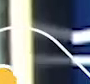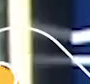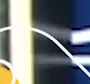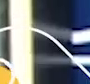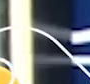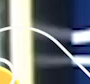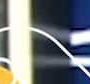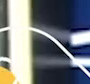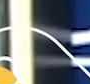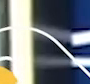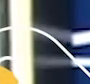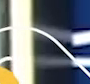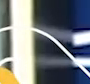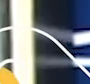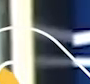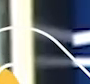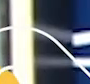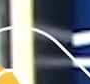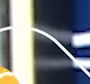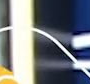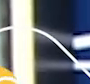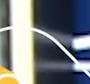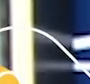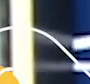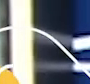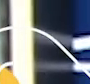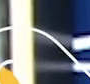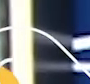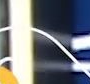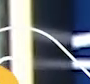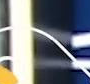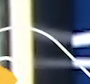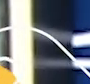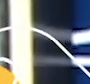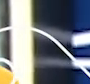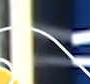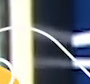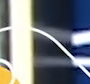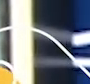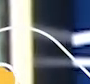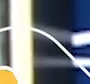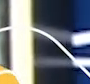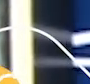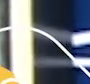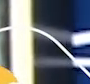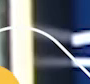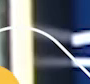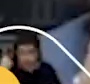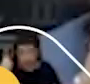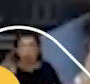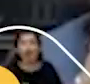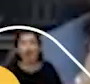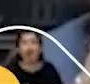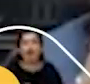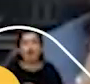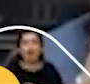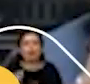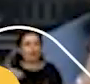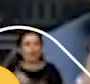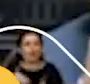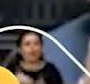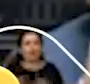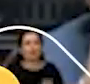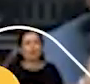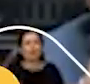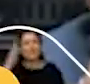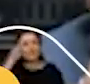es el servicio. Hoy miraba antes de venir la nómina, 1.150 empleados tiene esta empresa. La empresa que no logra